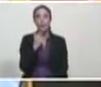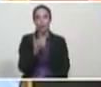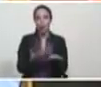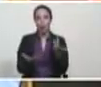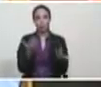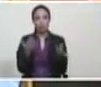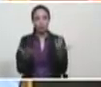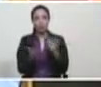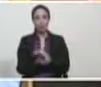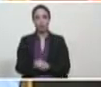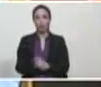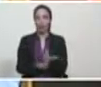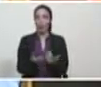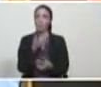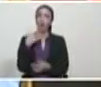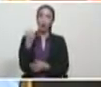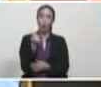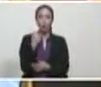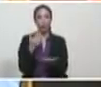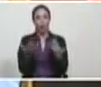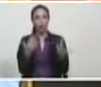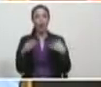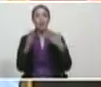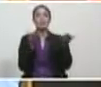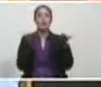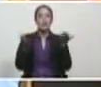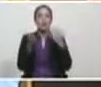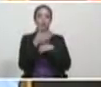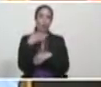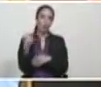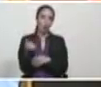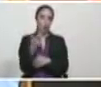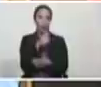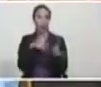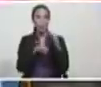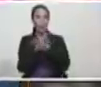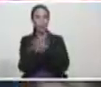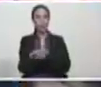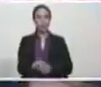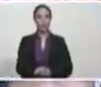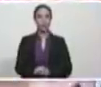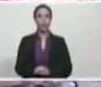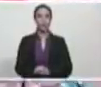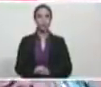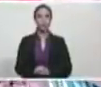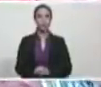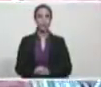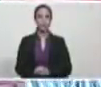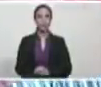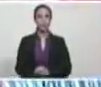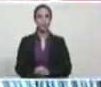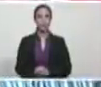calidad del transporte público nacional.